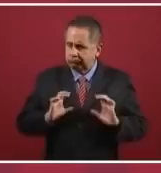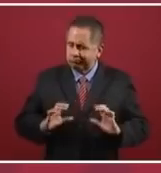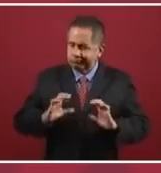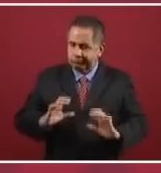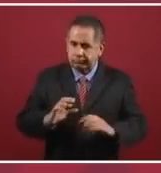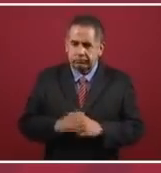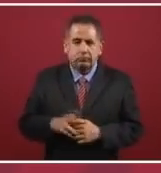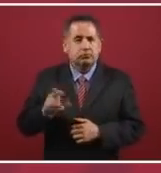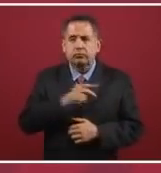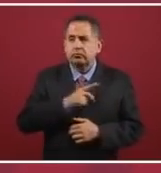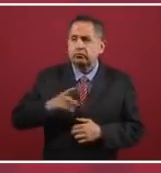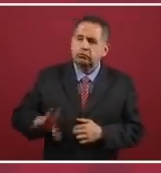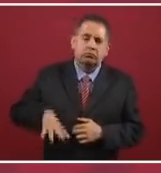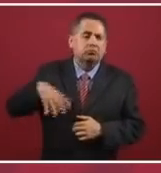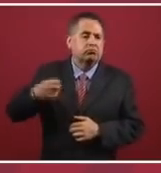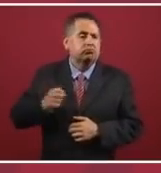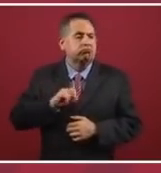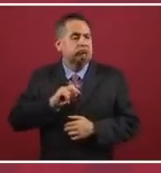abusos de poder,